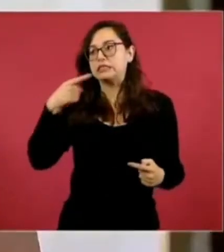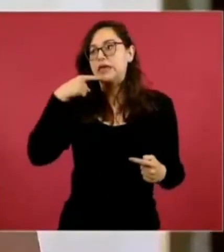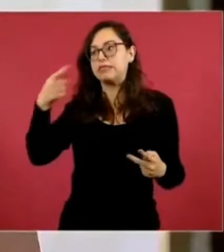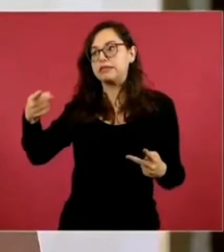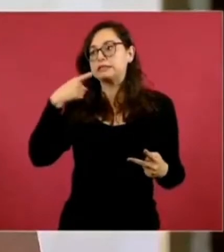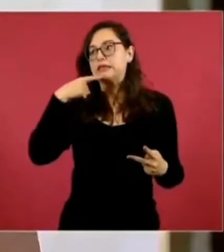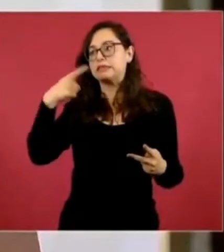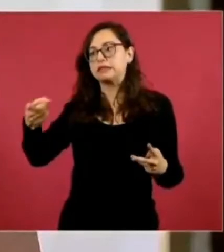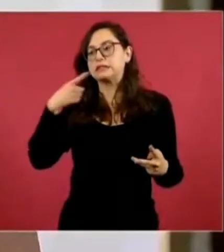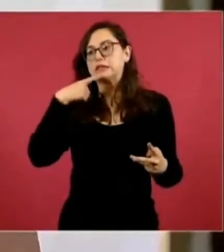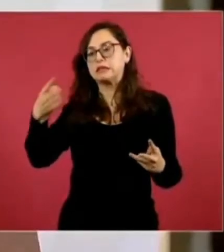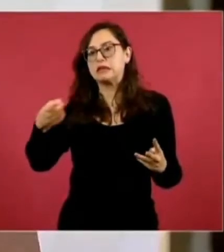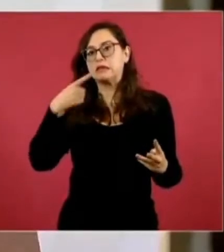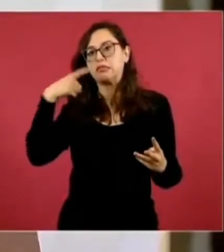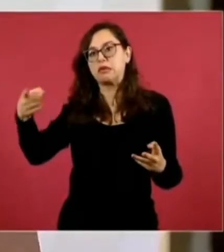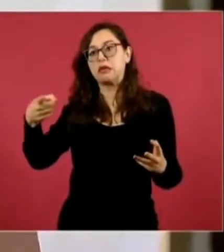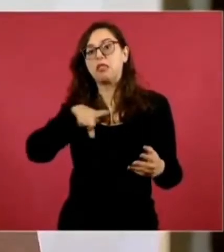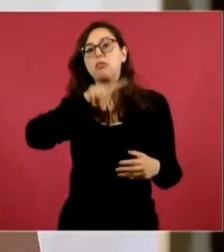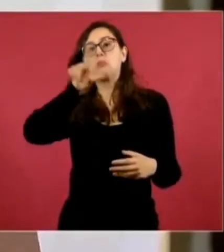Antes hasta